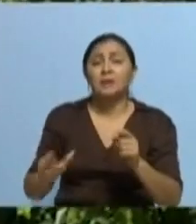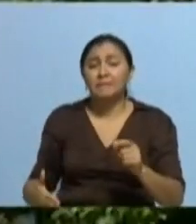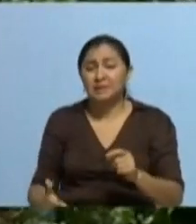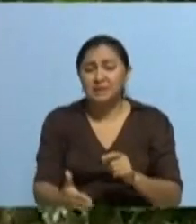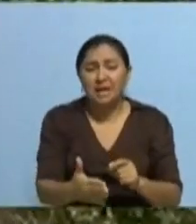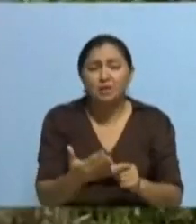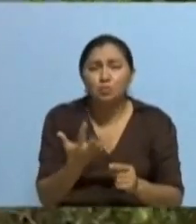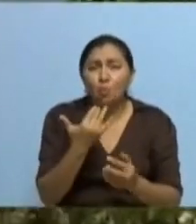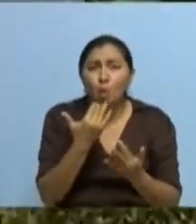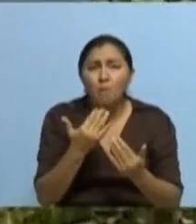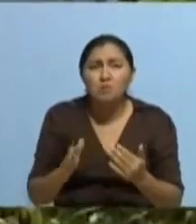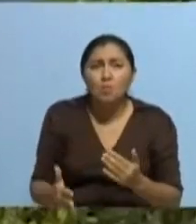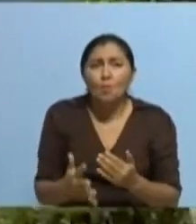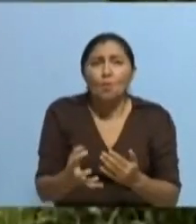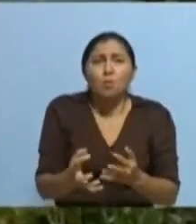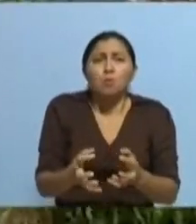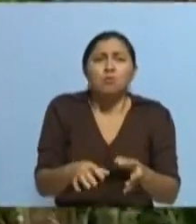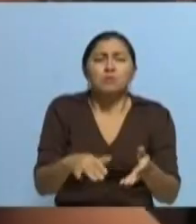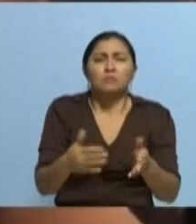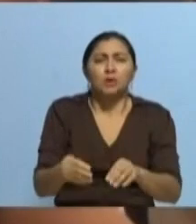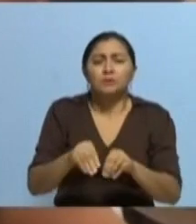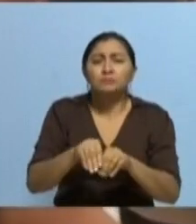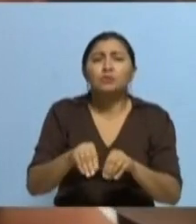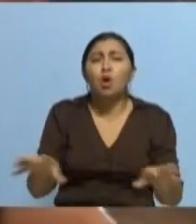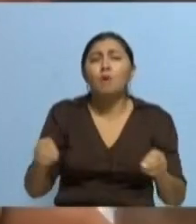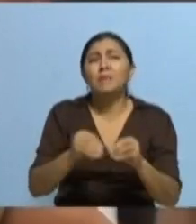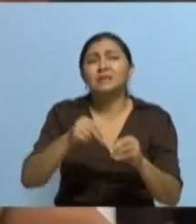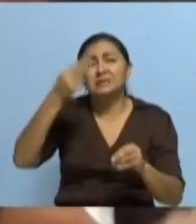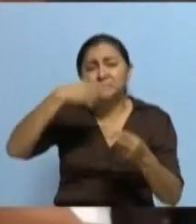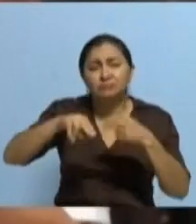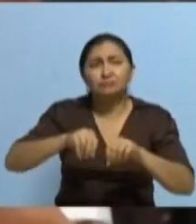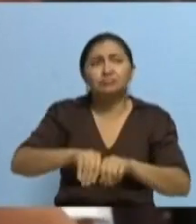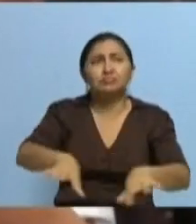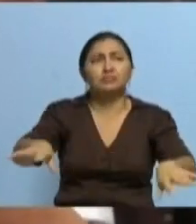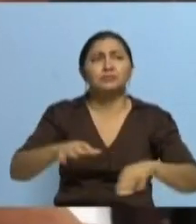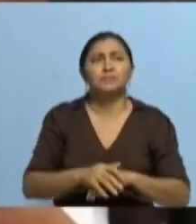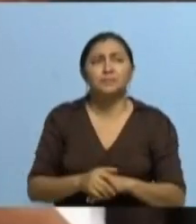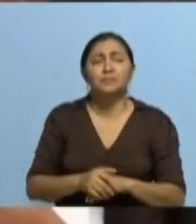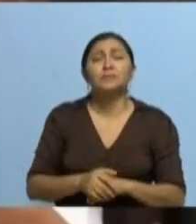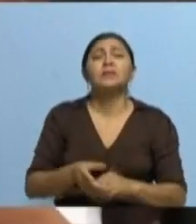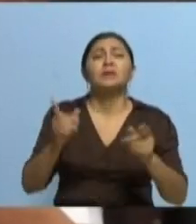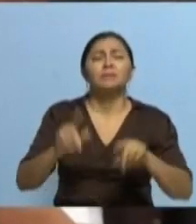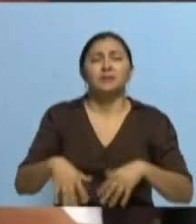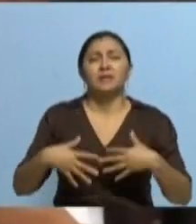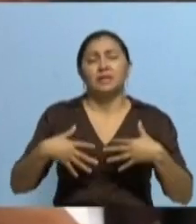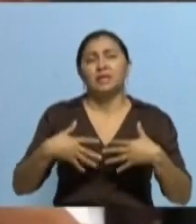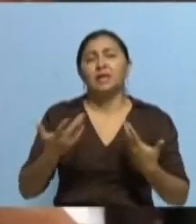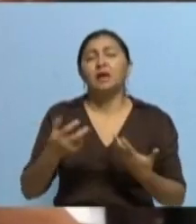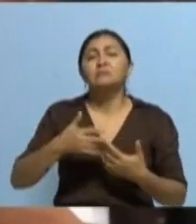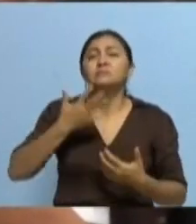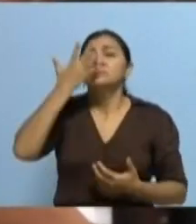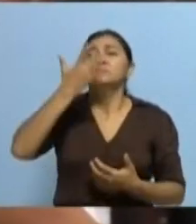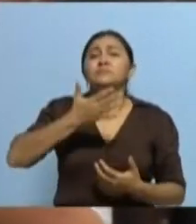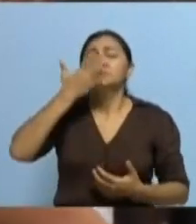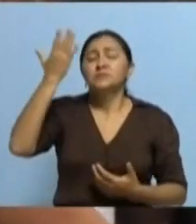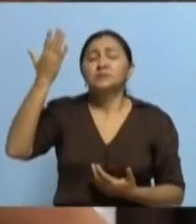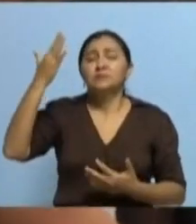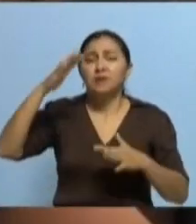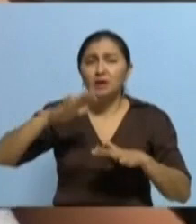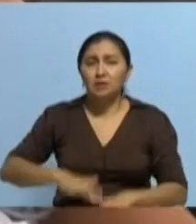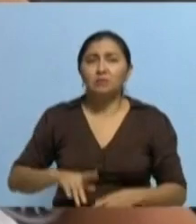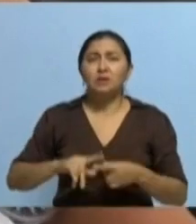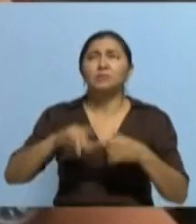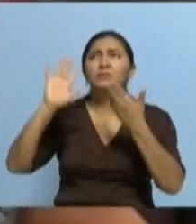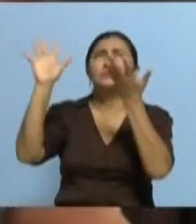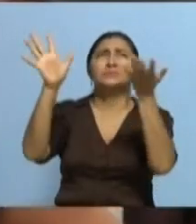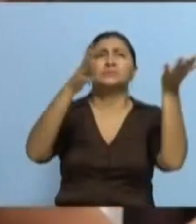poniendo en riesgo su reproducción. Los niveles de oxígeno están muy bajos. Además, el viento que está soplando hoy